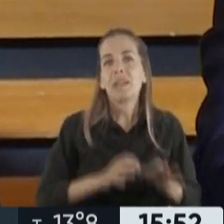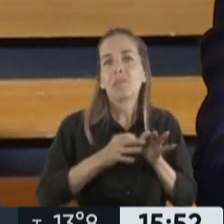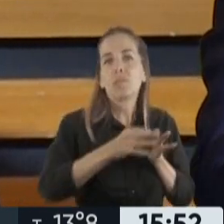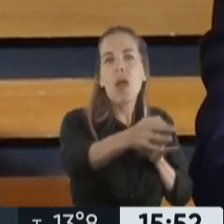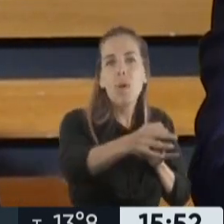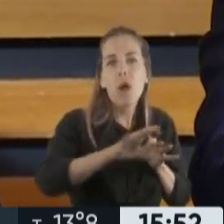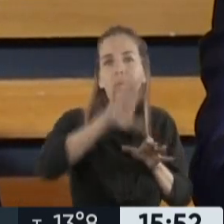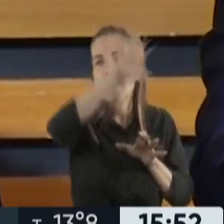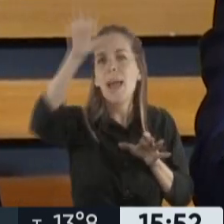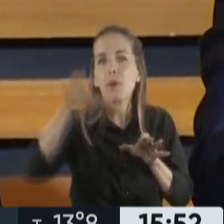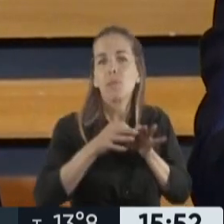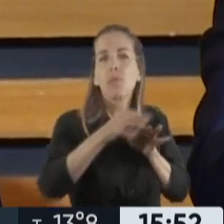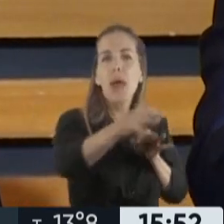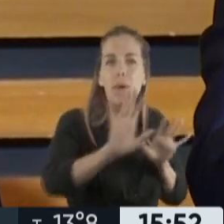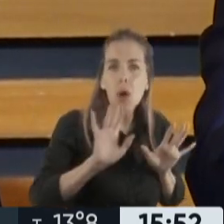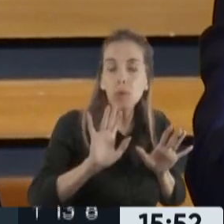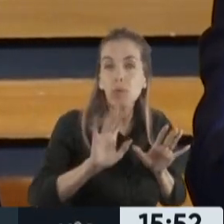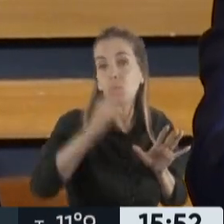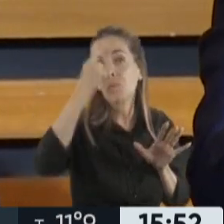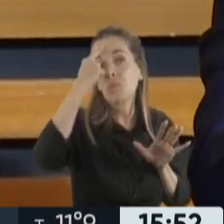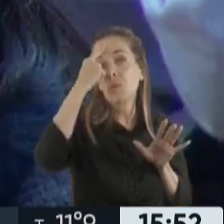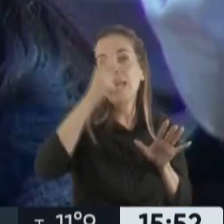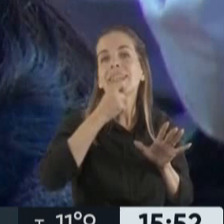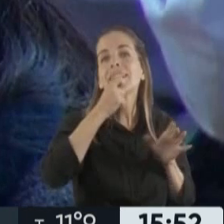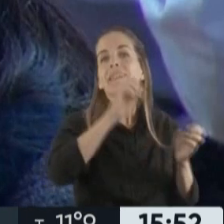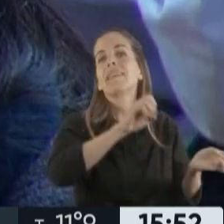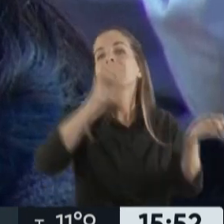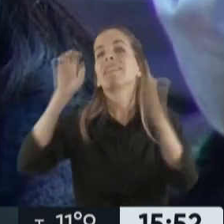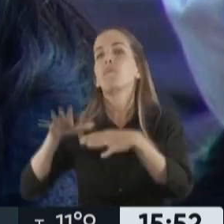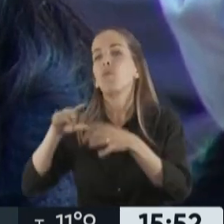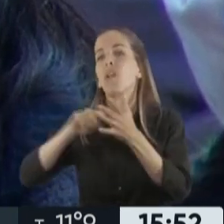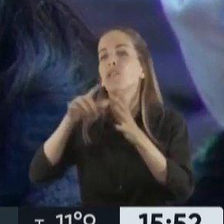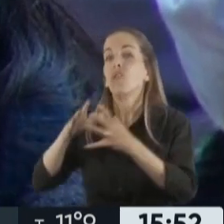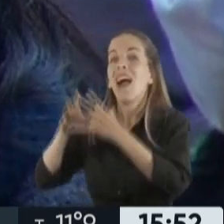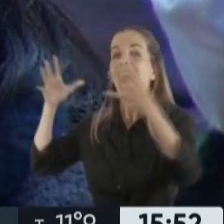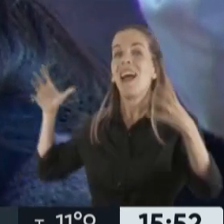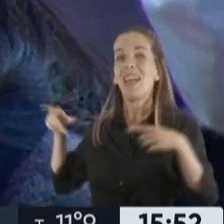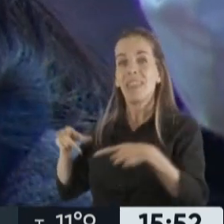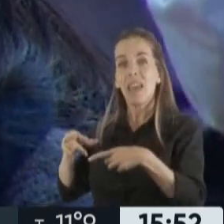país y que creen encontrar en las cercanías de las grandes ciudades un futuro.